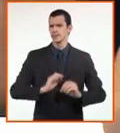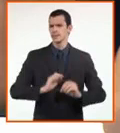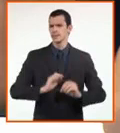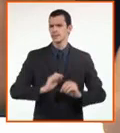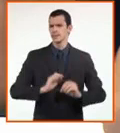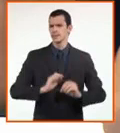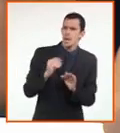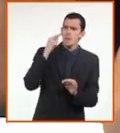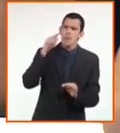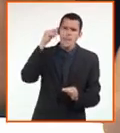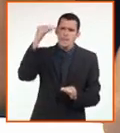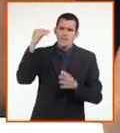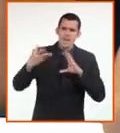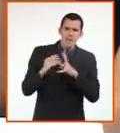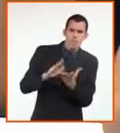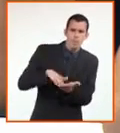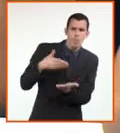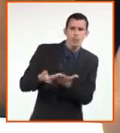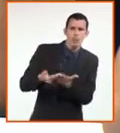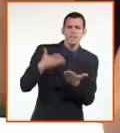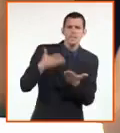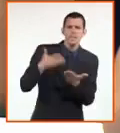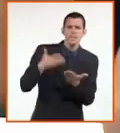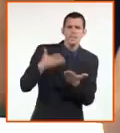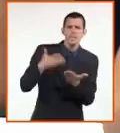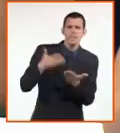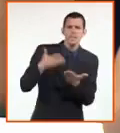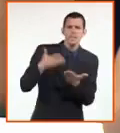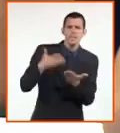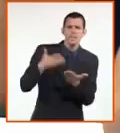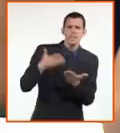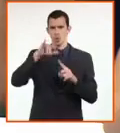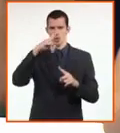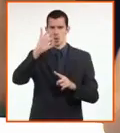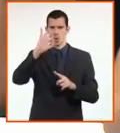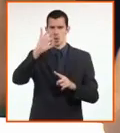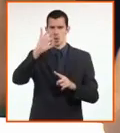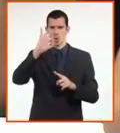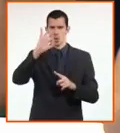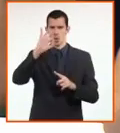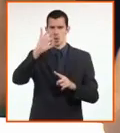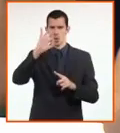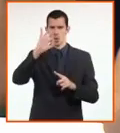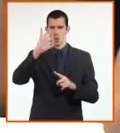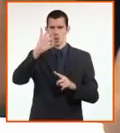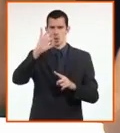para seguir fundando una universidad mejor. Pero que el Che nos dijo que